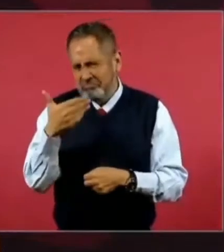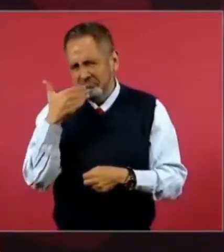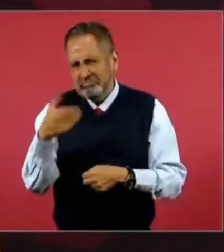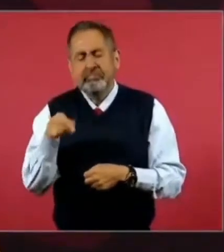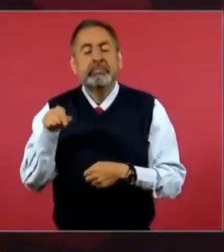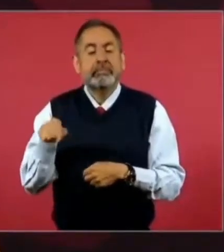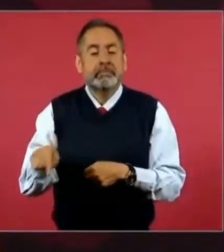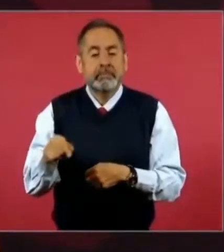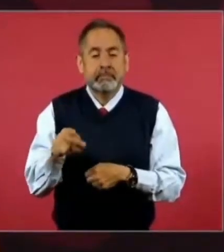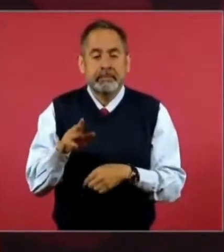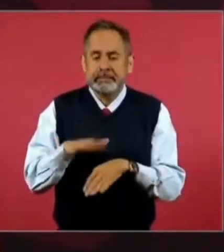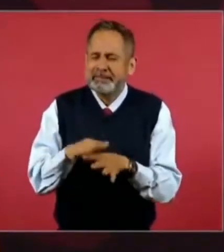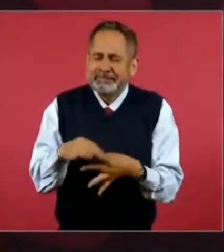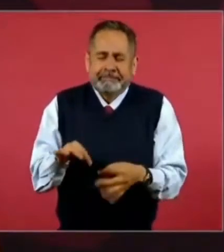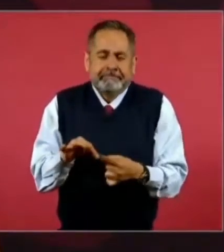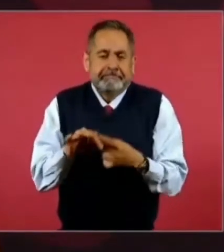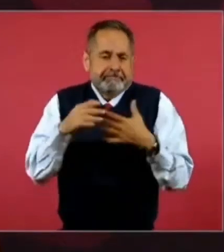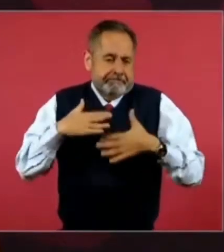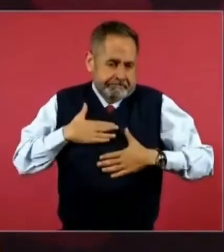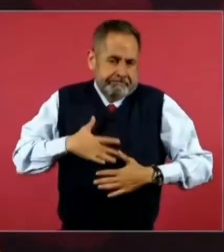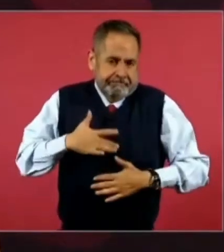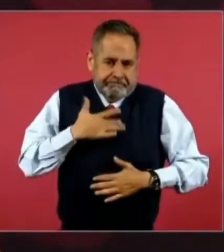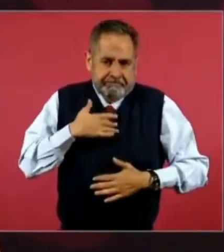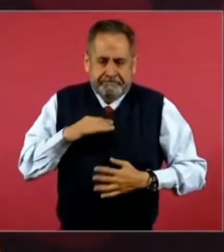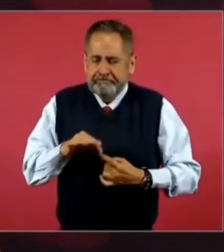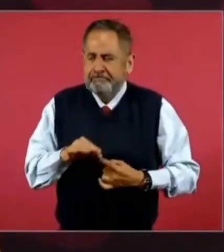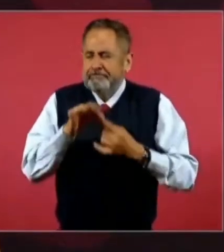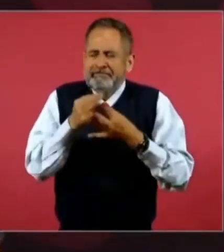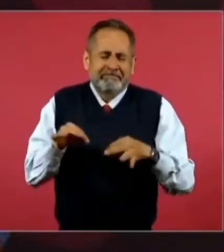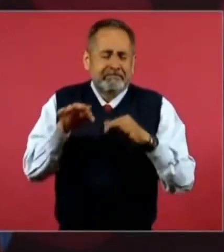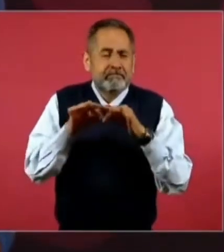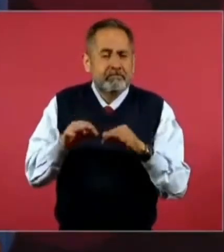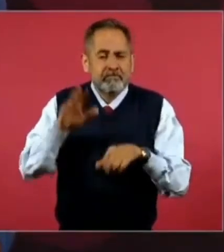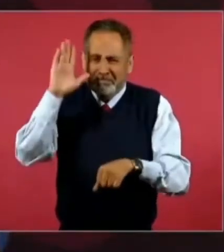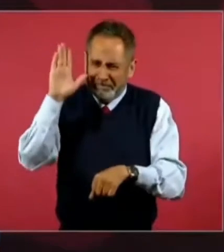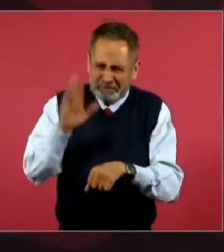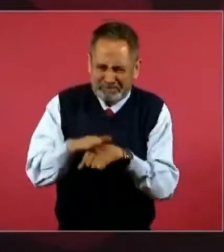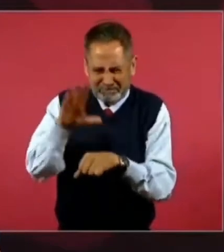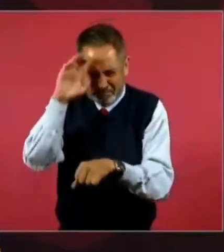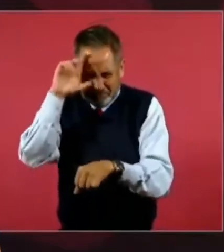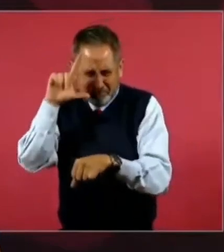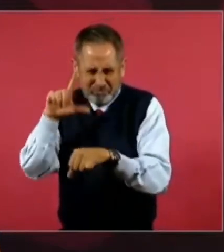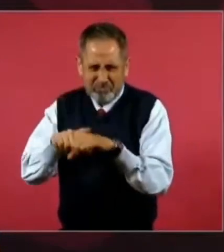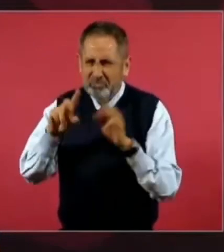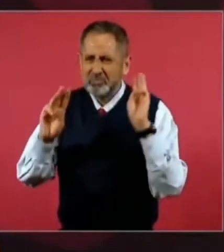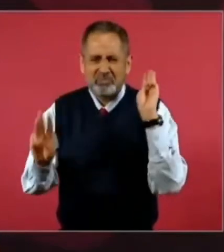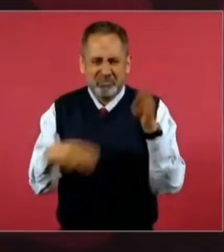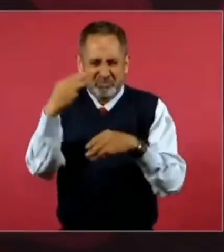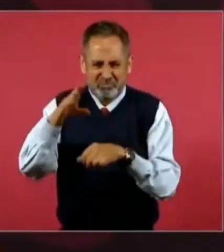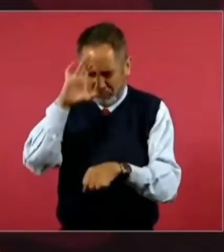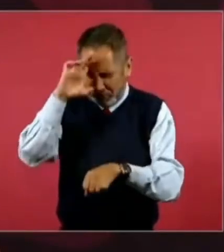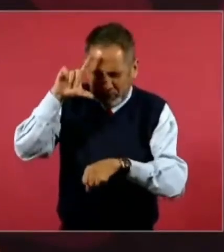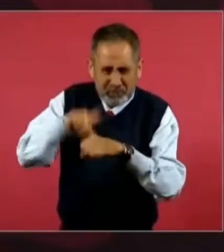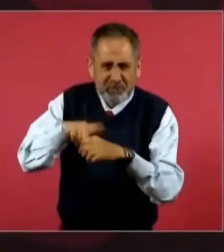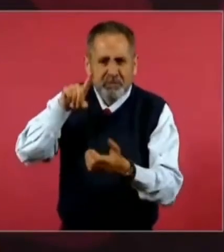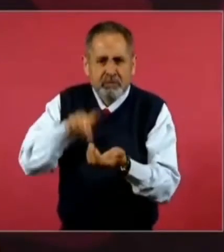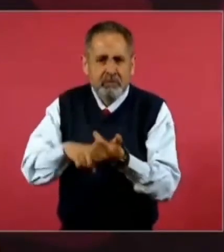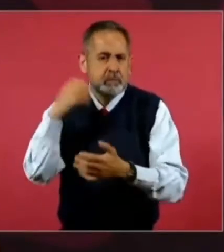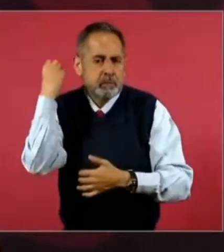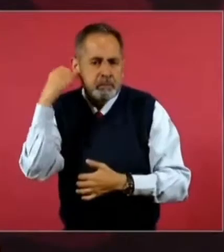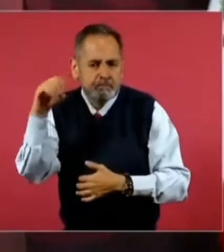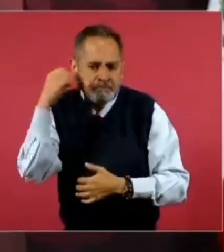Pero en especial considero que uno de los pueblos con más cultura en el mundo es el pueblo de